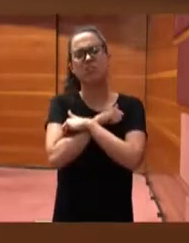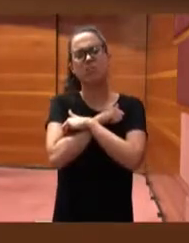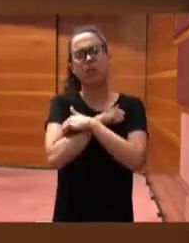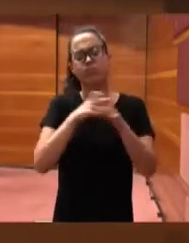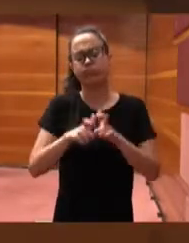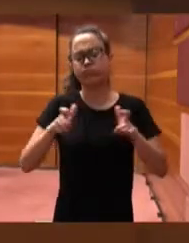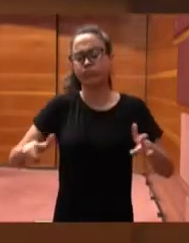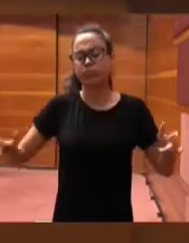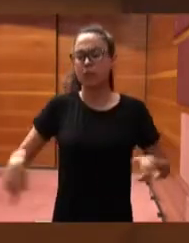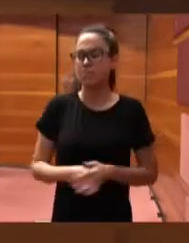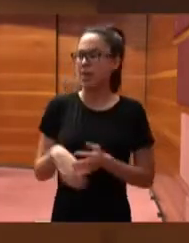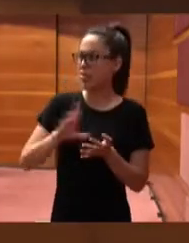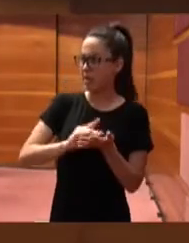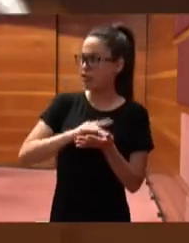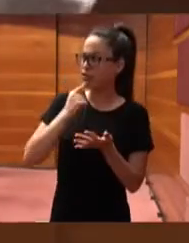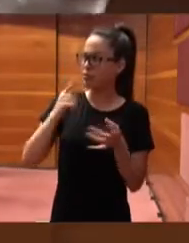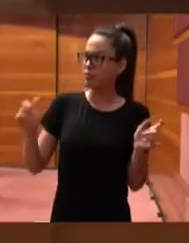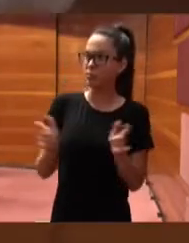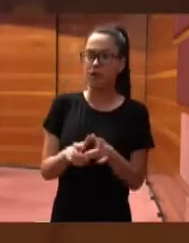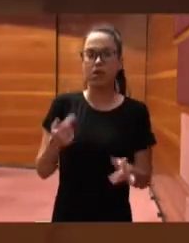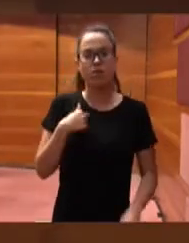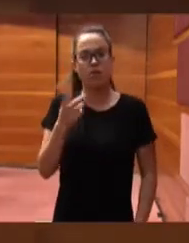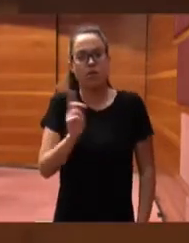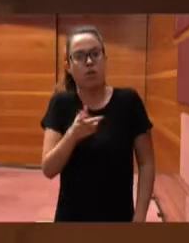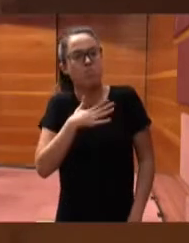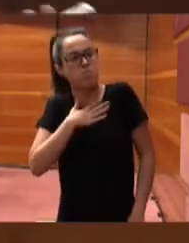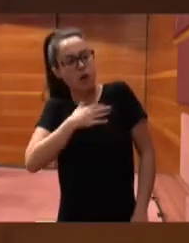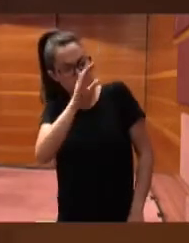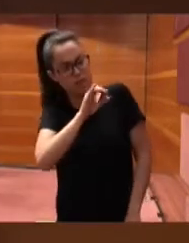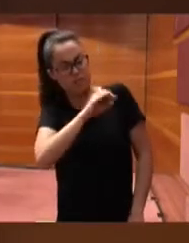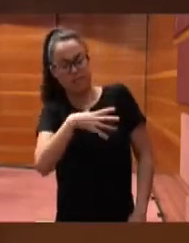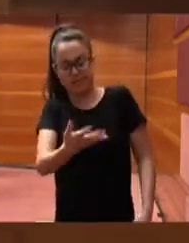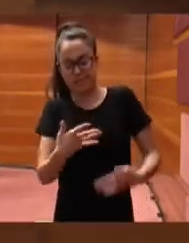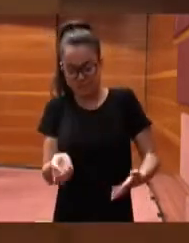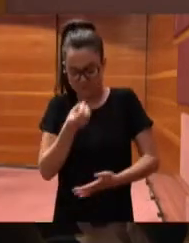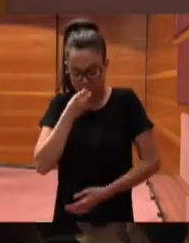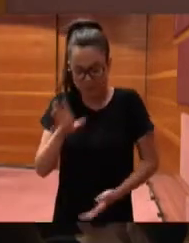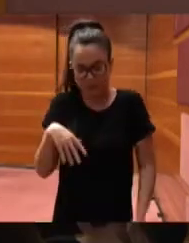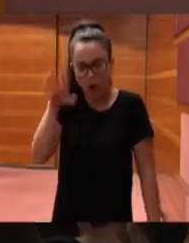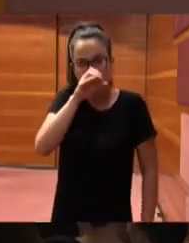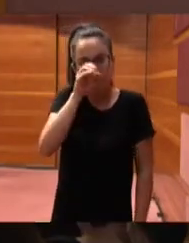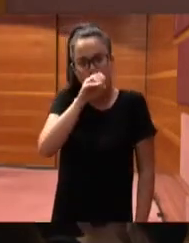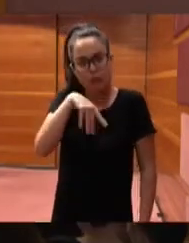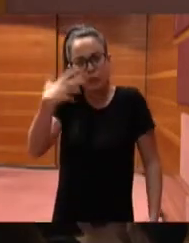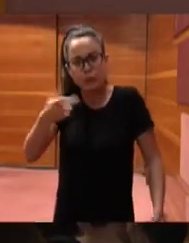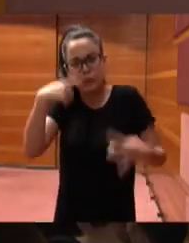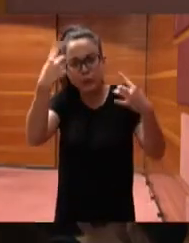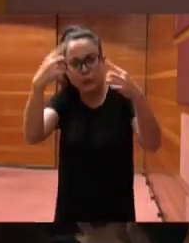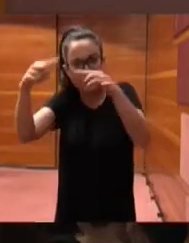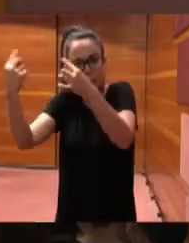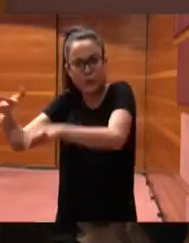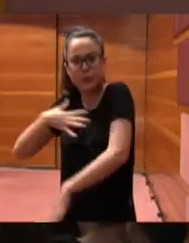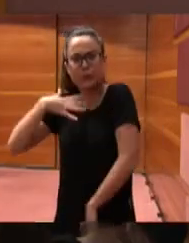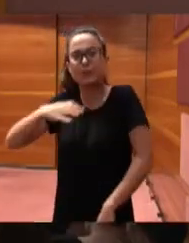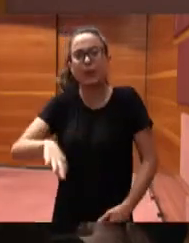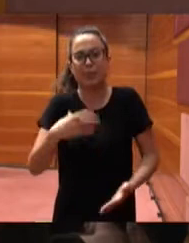mira, es que los datos dicen que ha bajado. Dice, no, es mi opinión. Dice, no. Tú puedes opinar que ha bajado mucho o poco, que el empleo es